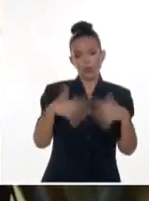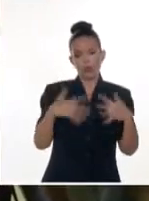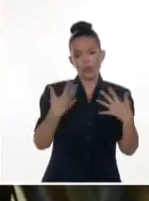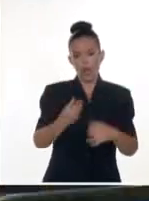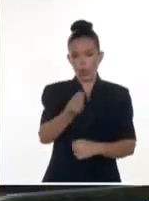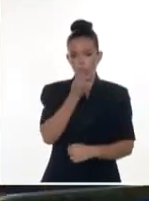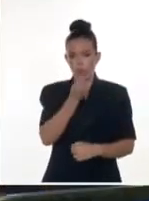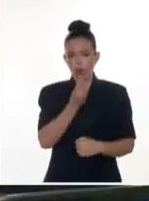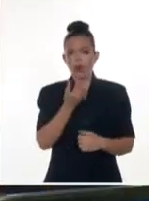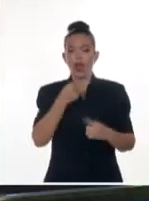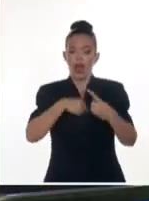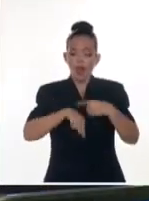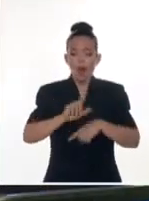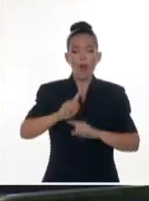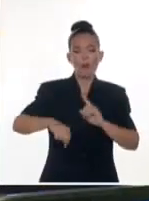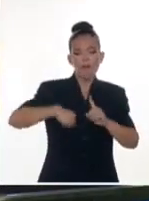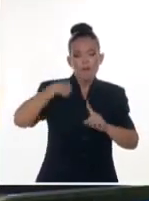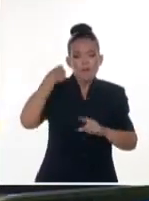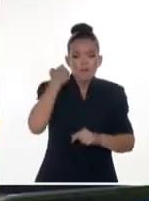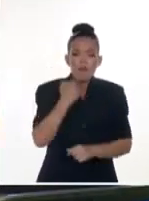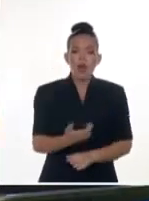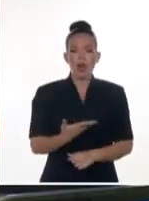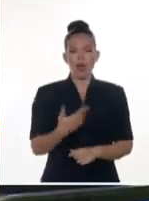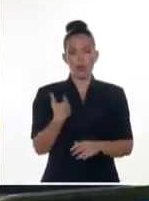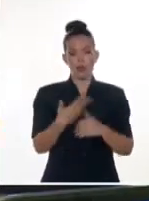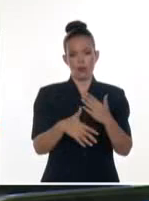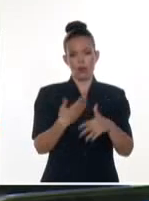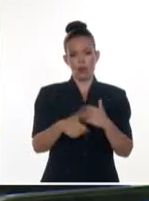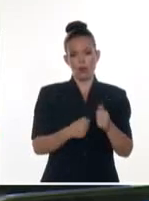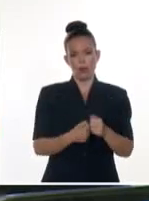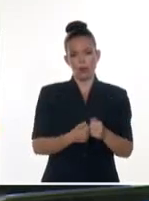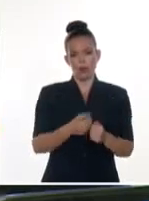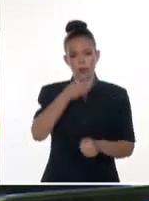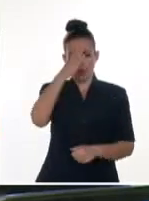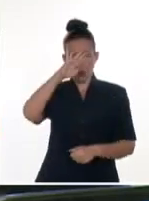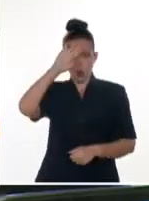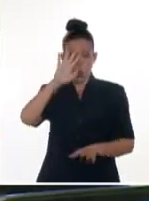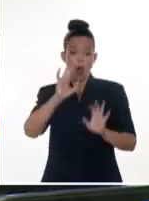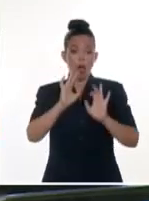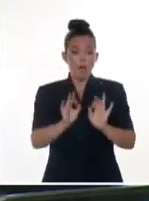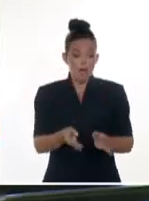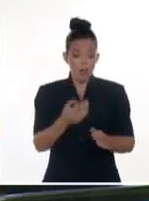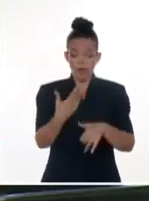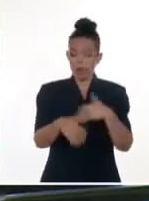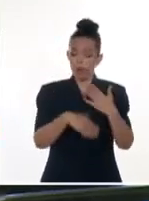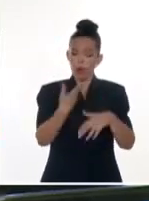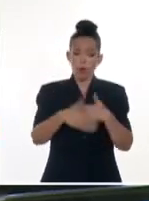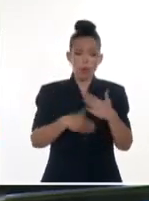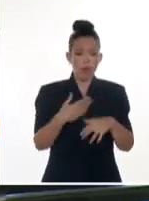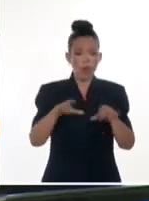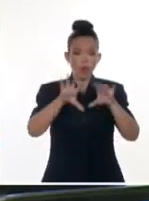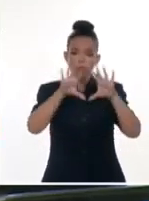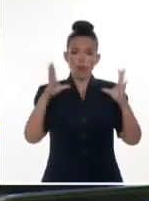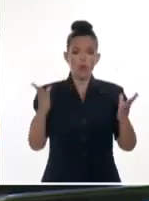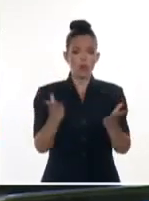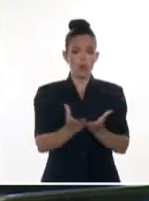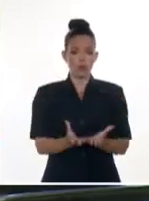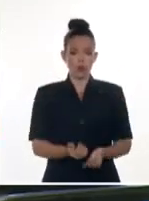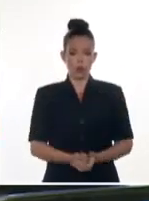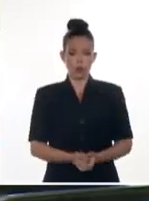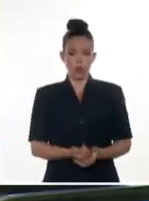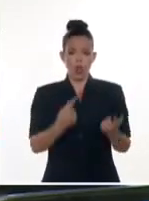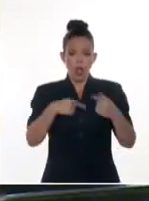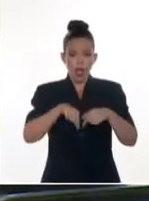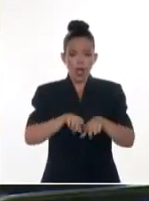mayor. Cuba padece esta crisis al igual que el resto del mundo, la que se agrava